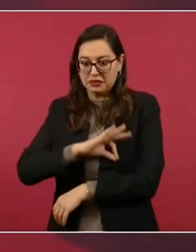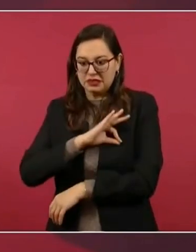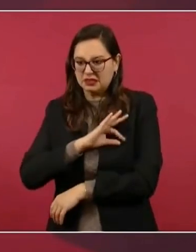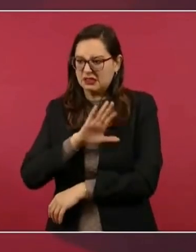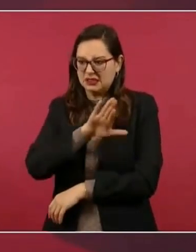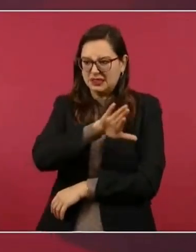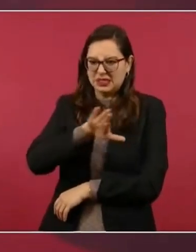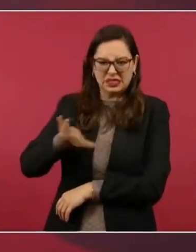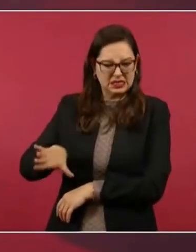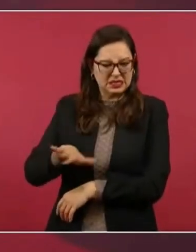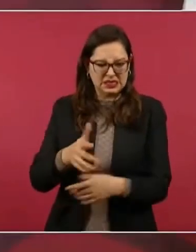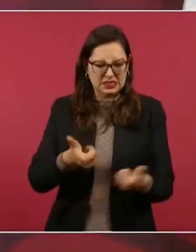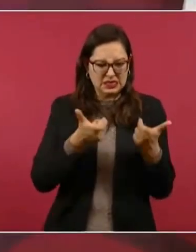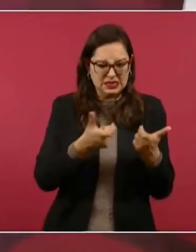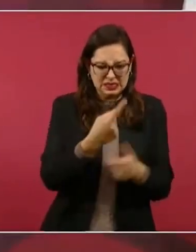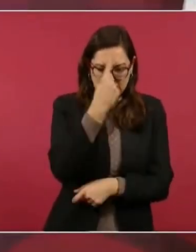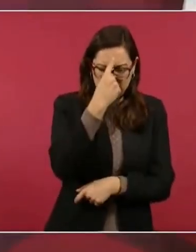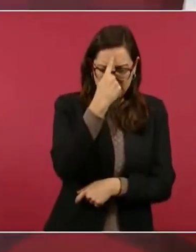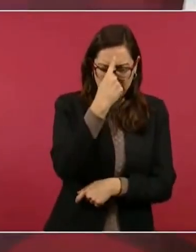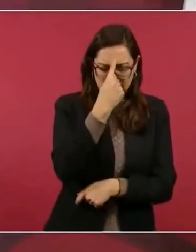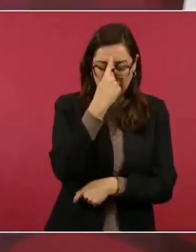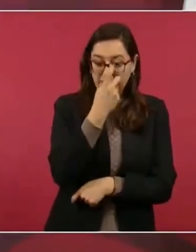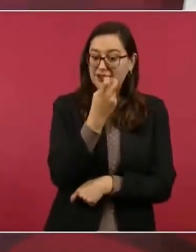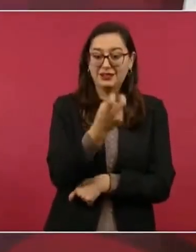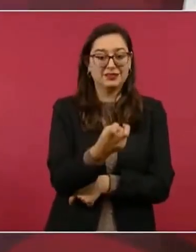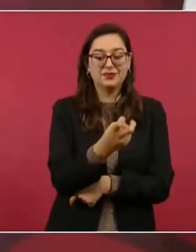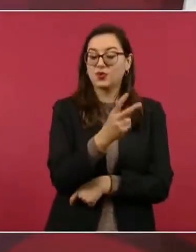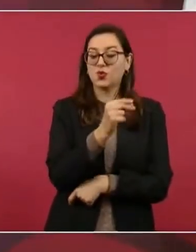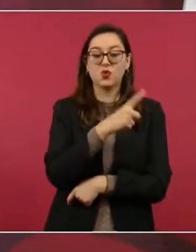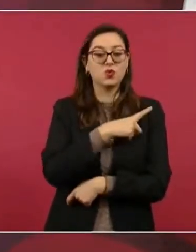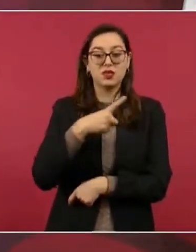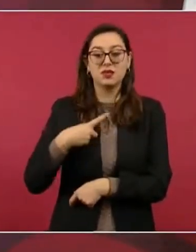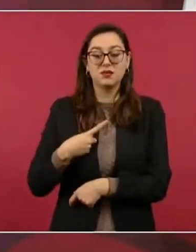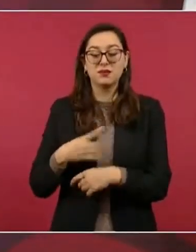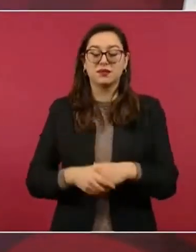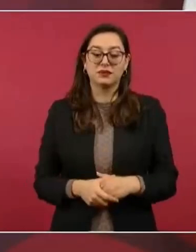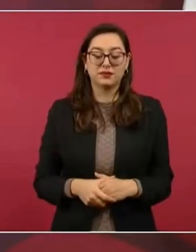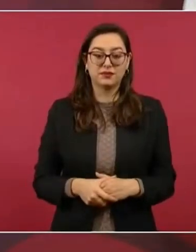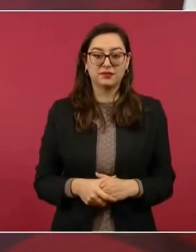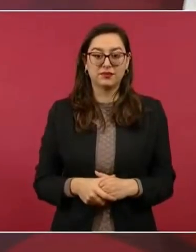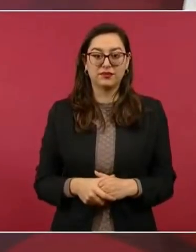Tenemos que avanzar, porque es que nos pasa a nosotros.